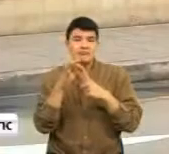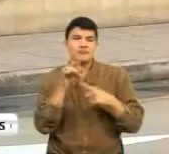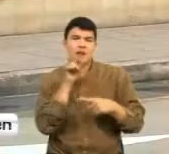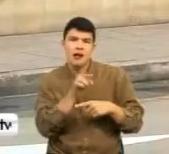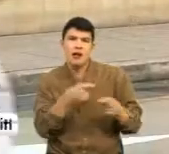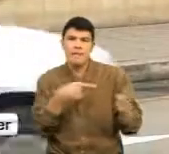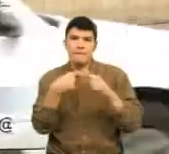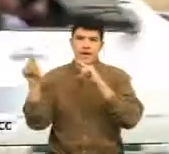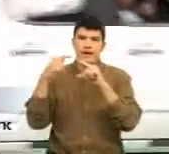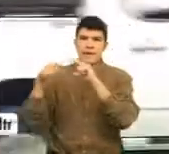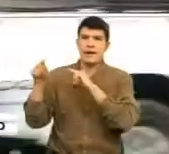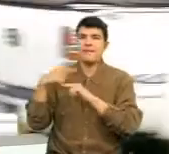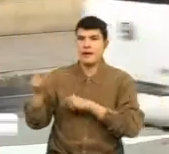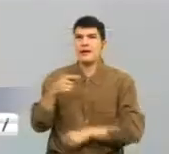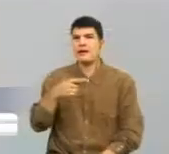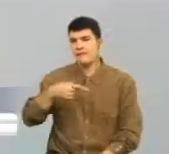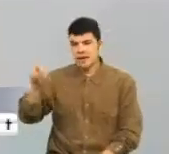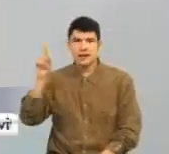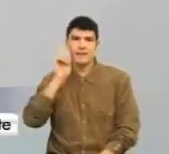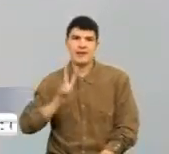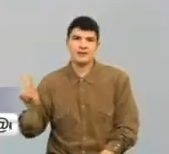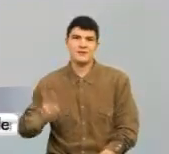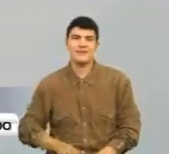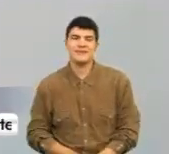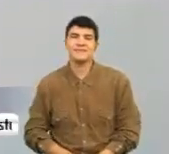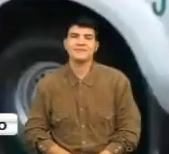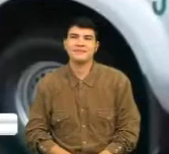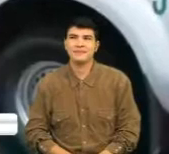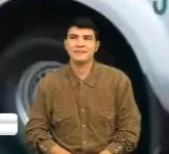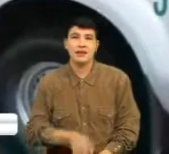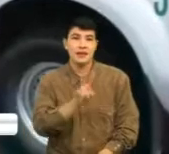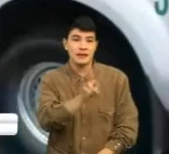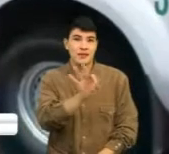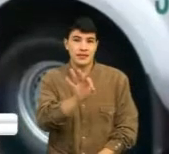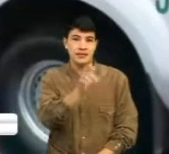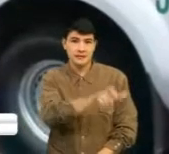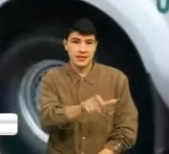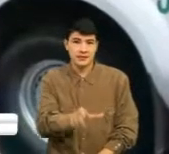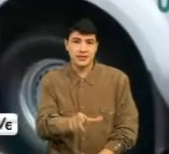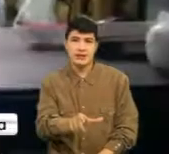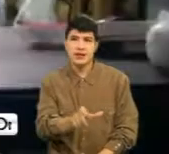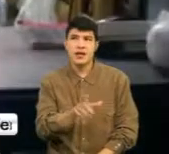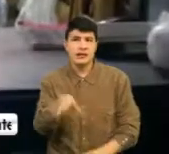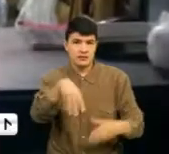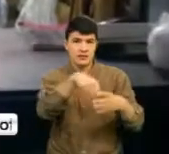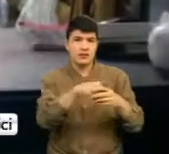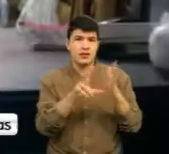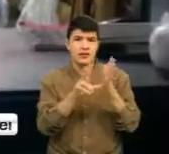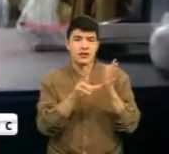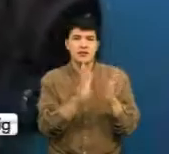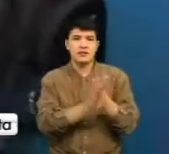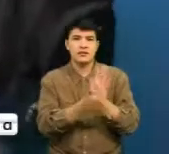horas a sus países de origen según la policía estos 23 extranjeros estaban hospedados en residencias del